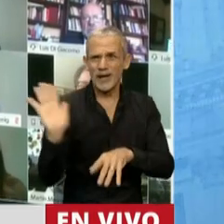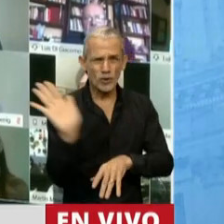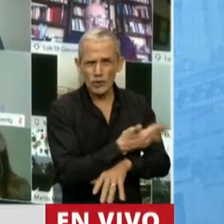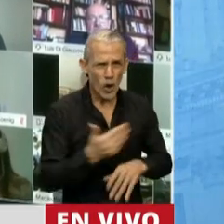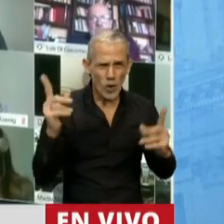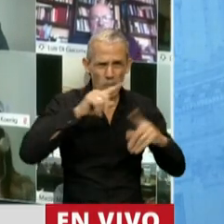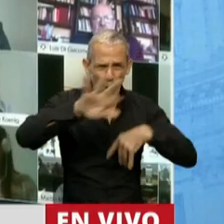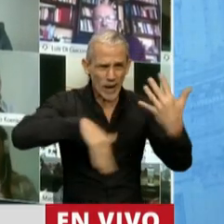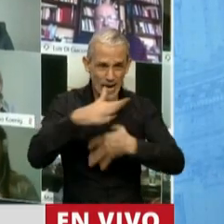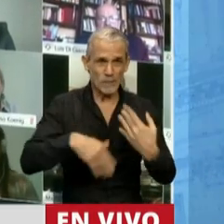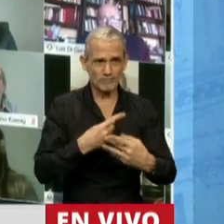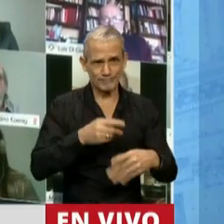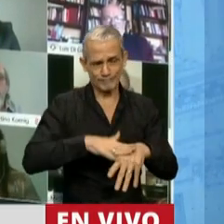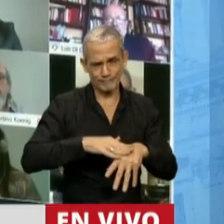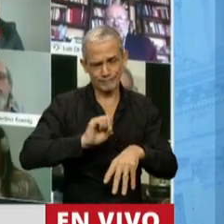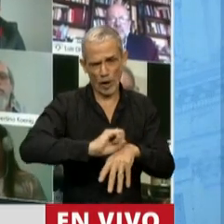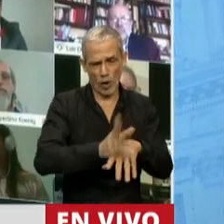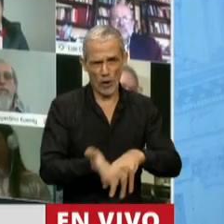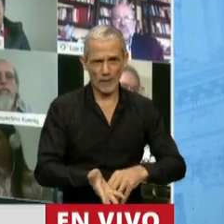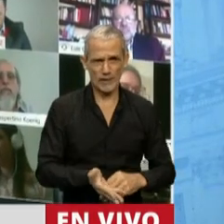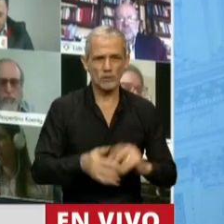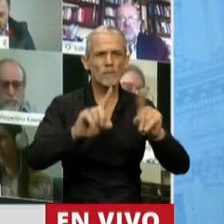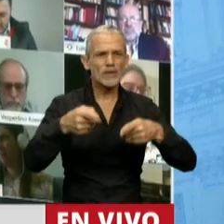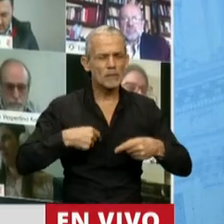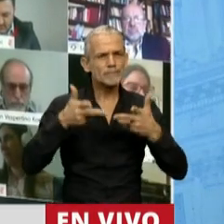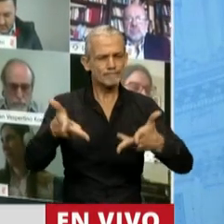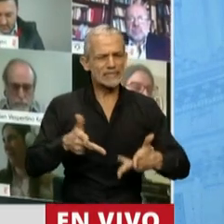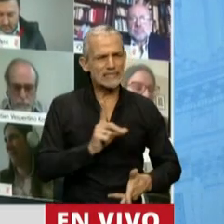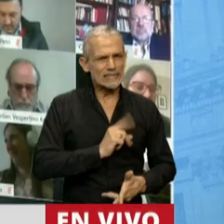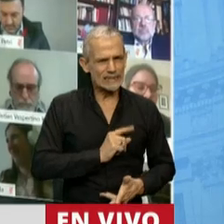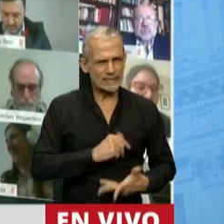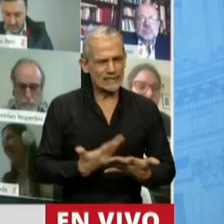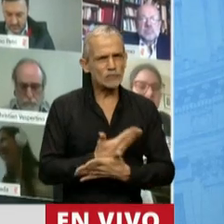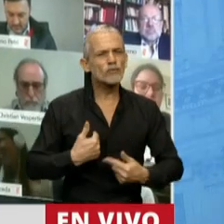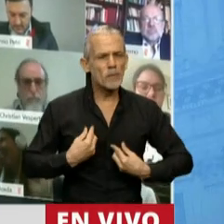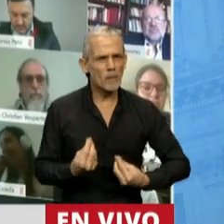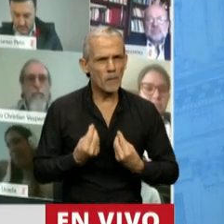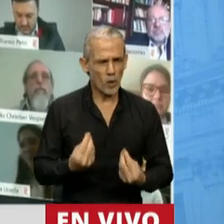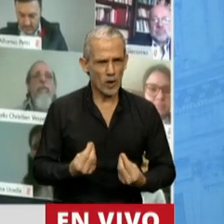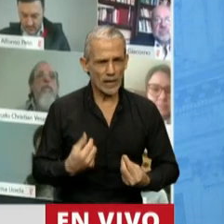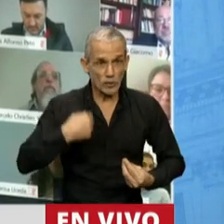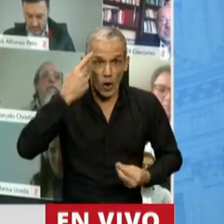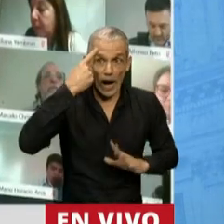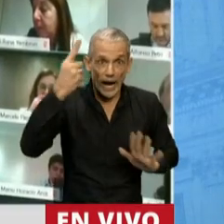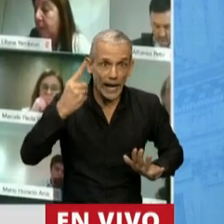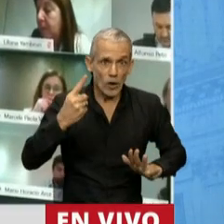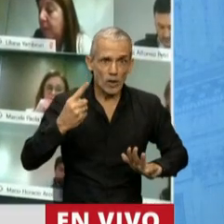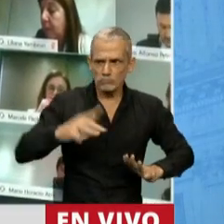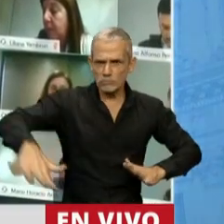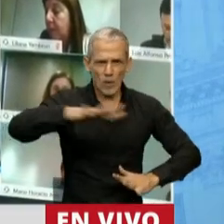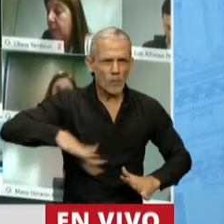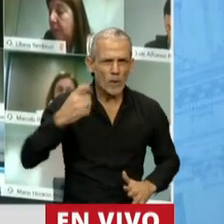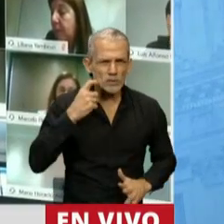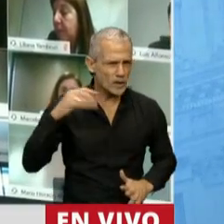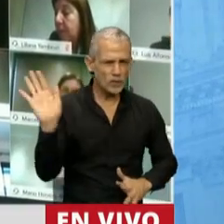la pandemia. Pero déjeme también expresar mis dolores, que interpreto que es el dolor del pueblo de San